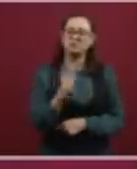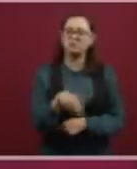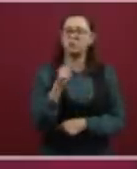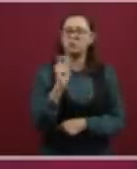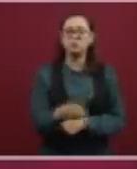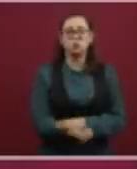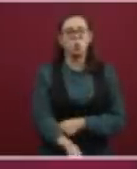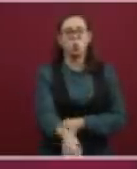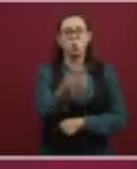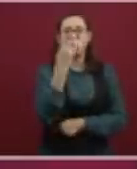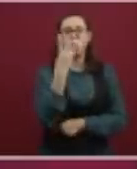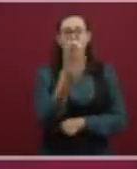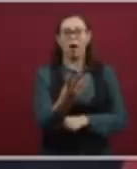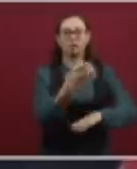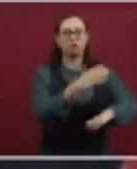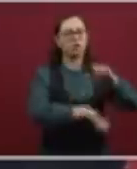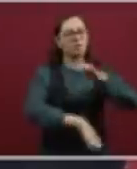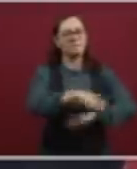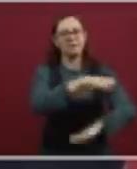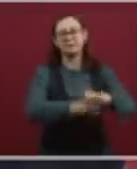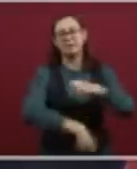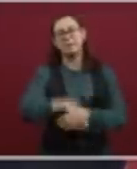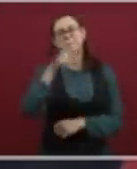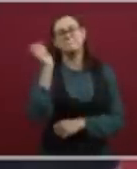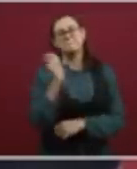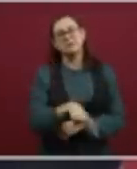empresas eran las que